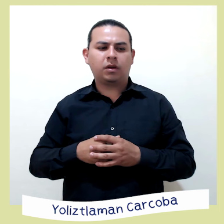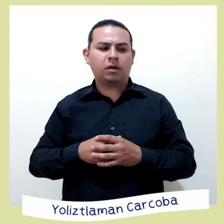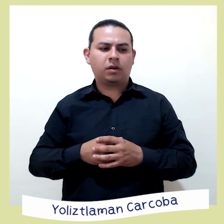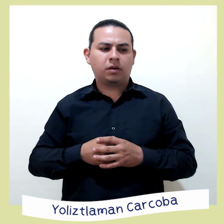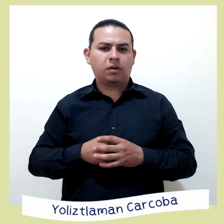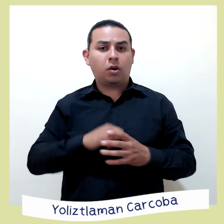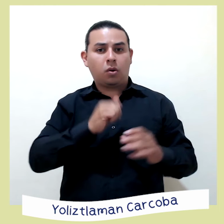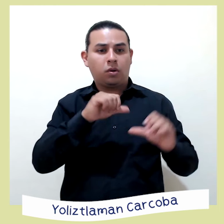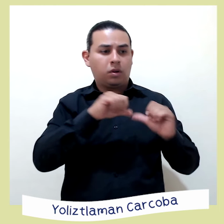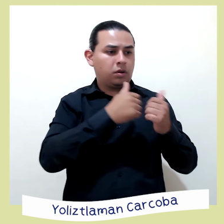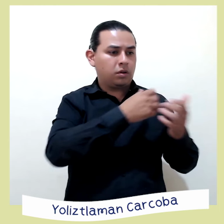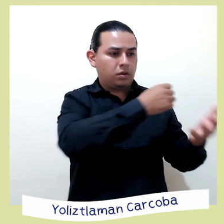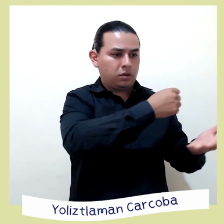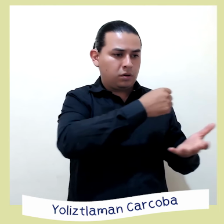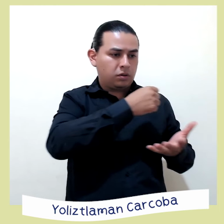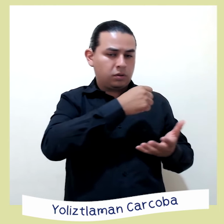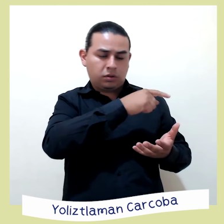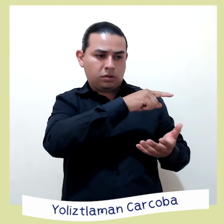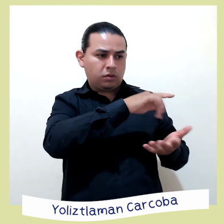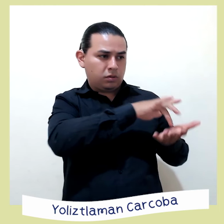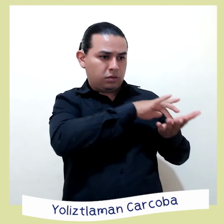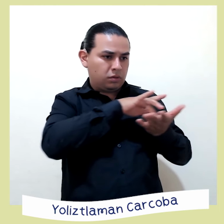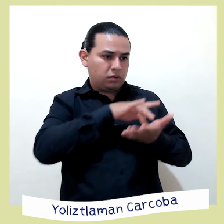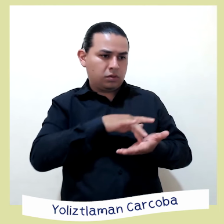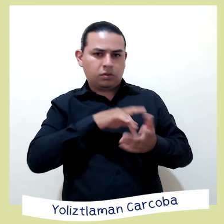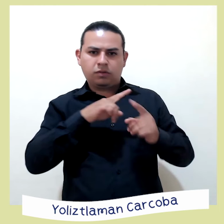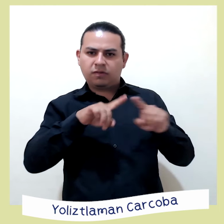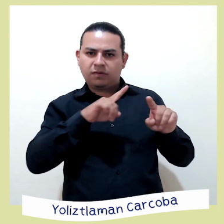regalaron tenis personales, cada quien dio su número